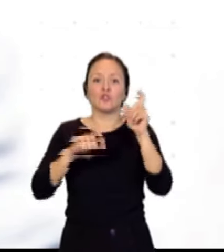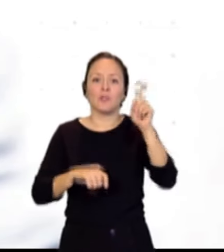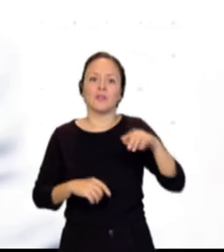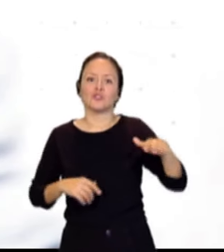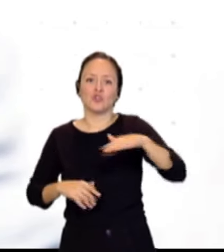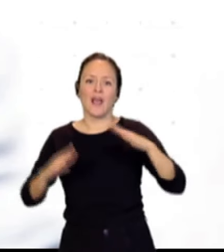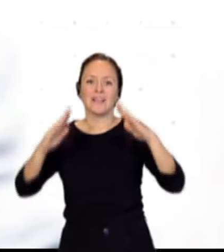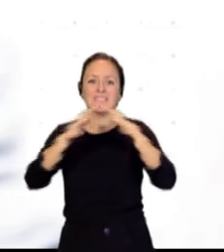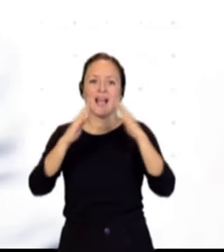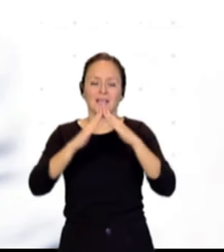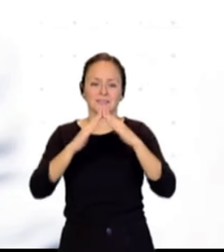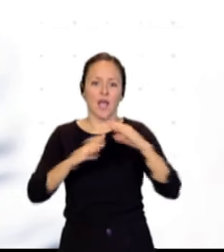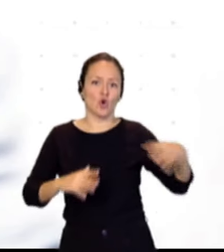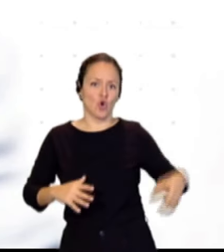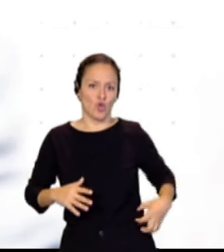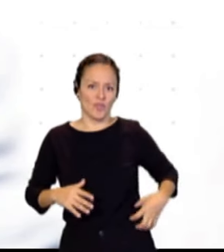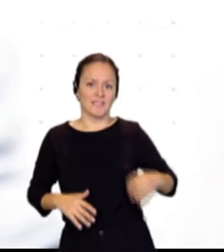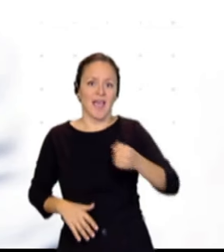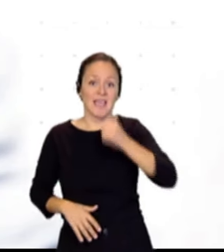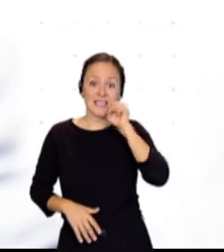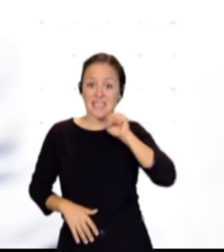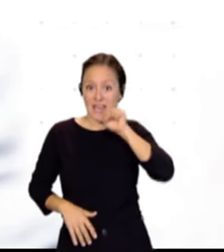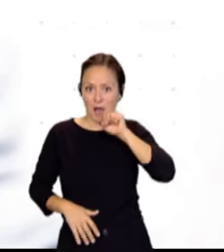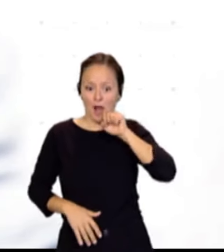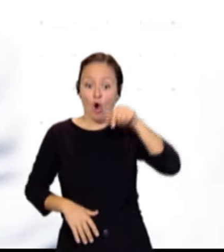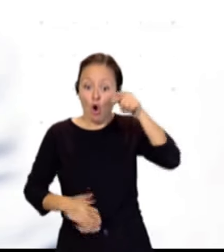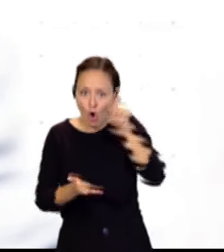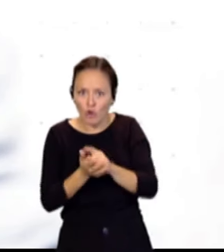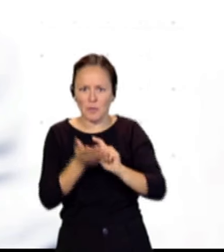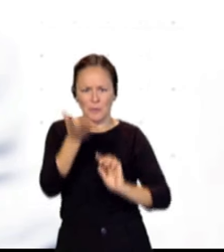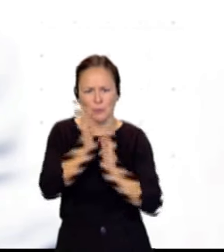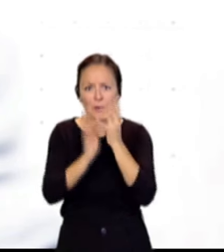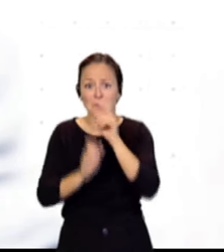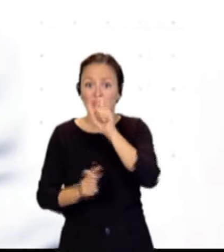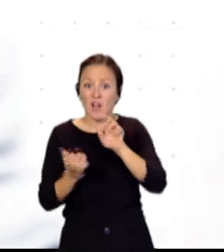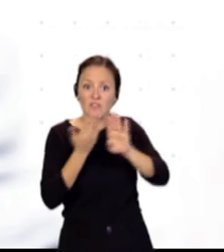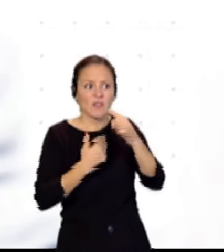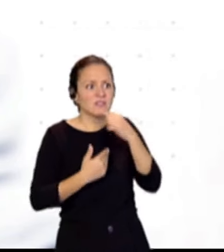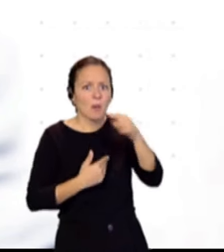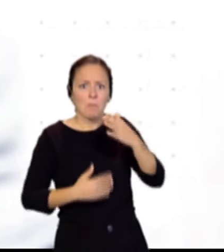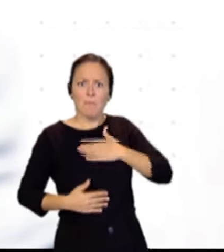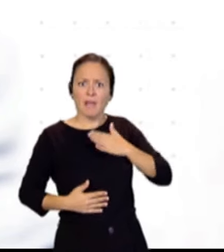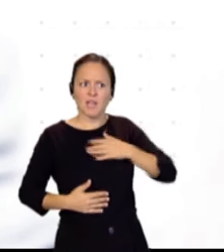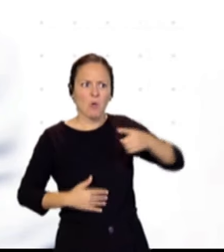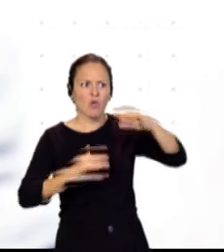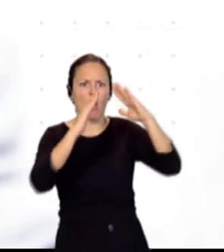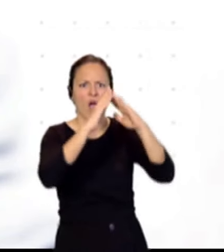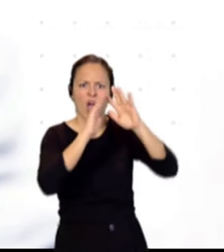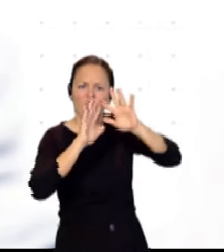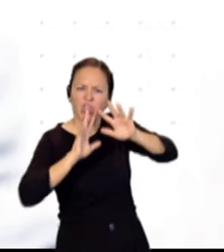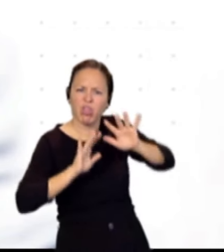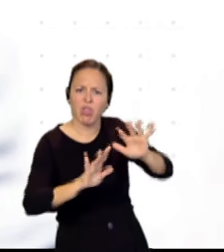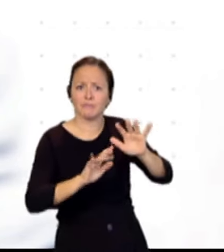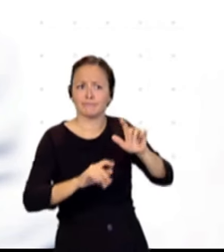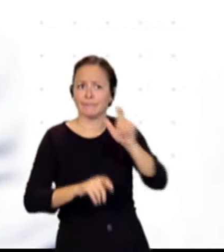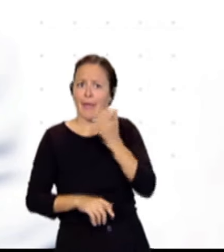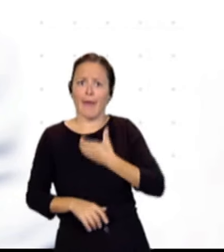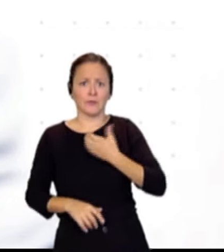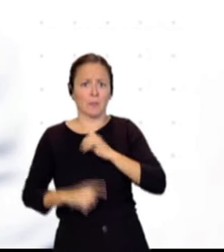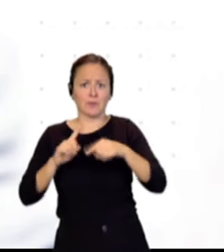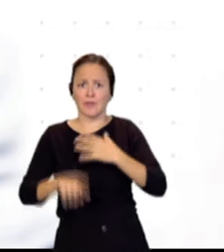en ginamar que arde otra vez los vecinos denuncian el abandono de este patrimonio que por decidia municipal dicen y el